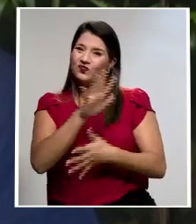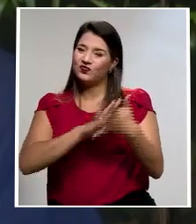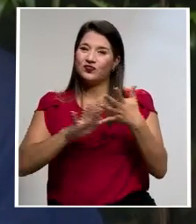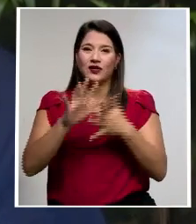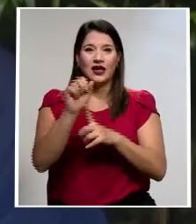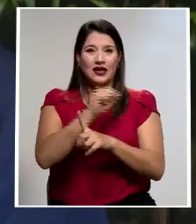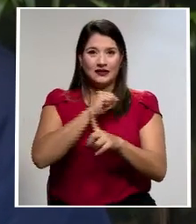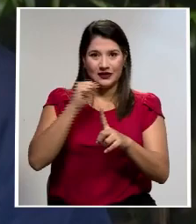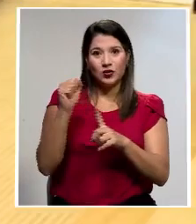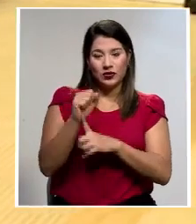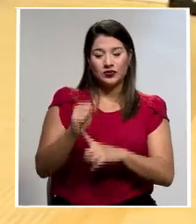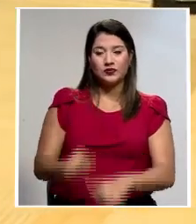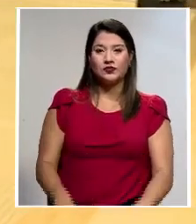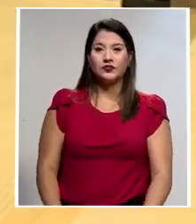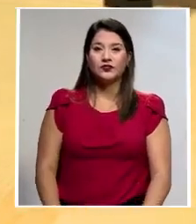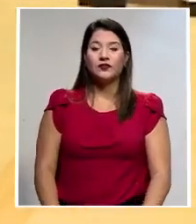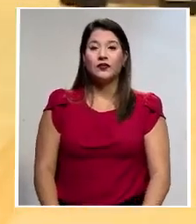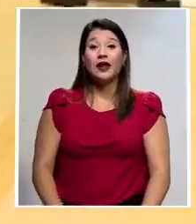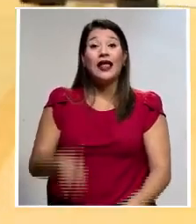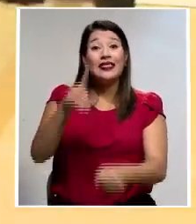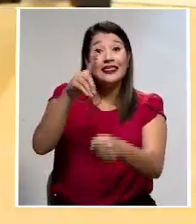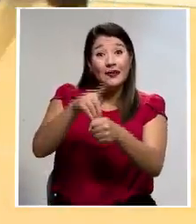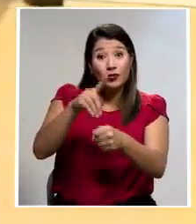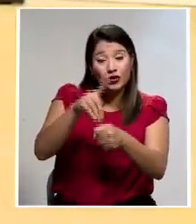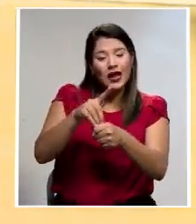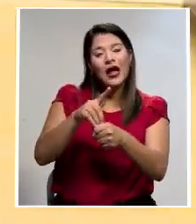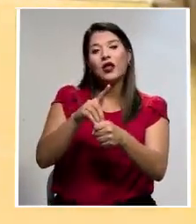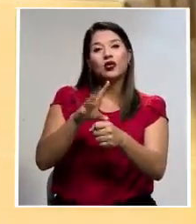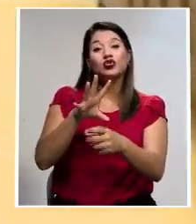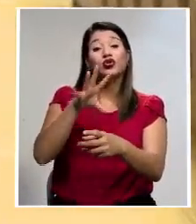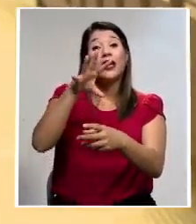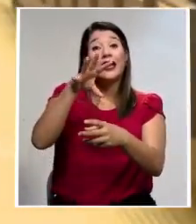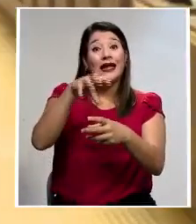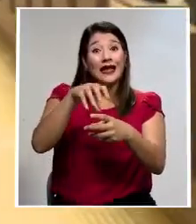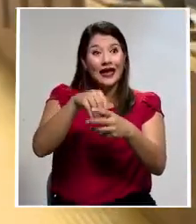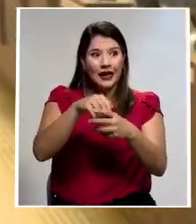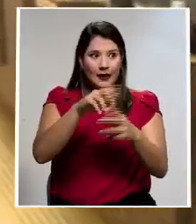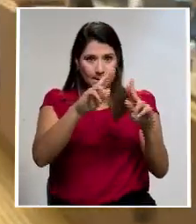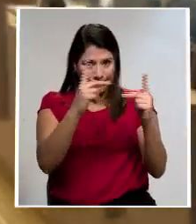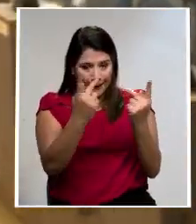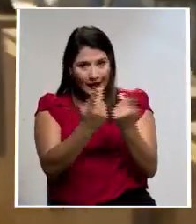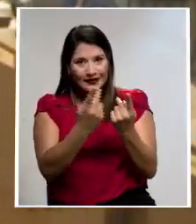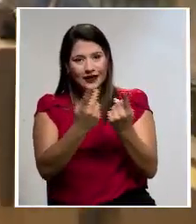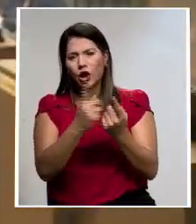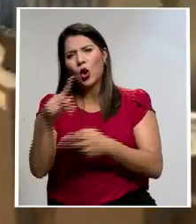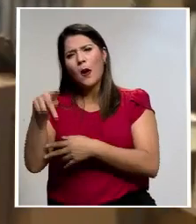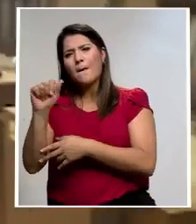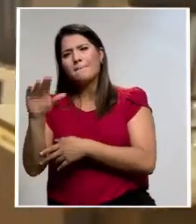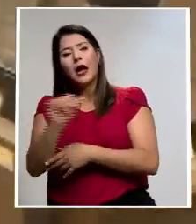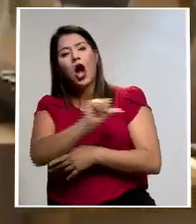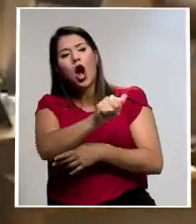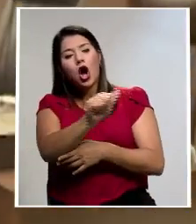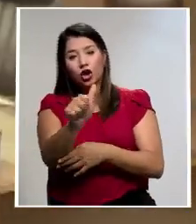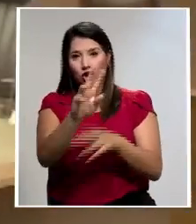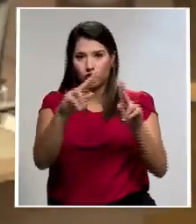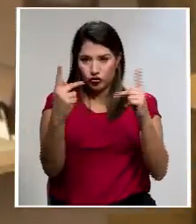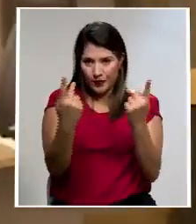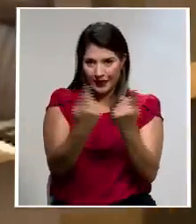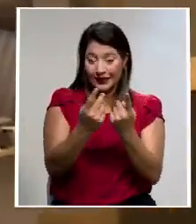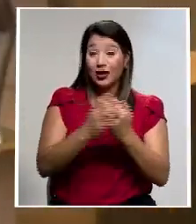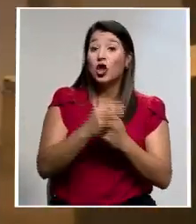se trata de esta designación. Los diputados de la oposición, que también respaldaron el crédito, recordaron al Ejecutivo que esto no significa